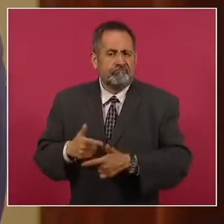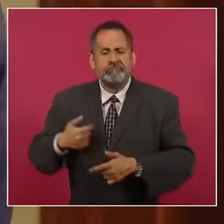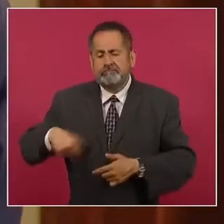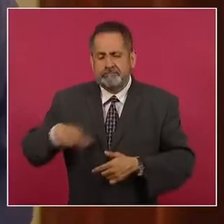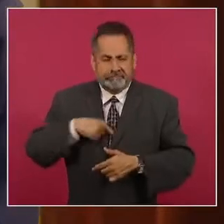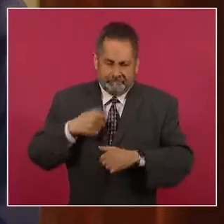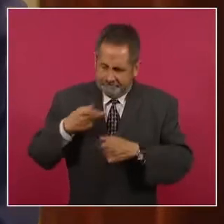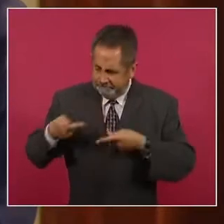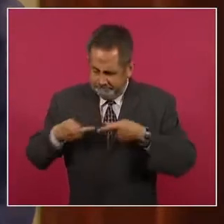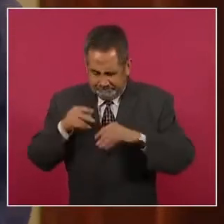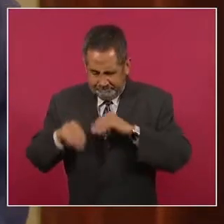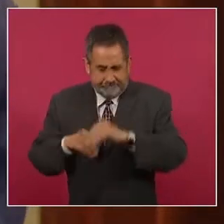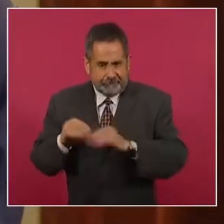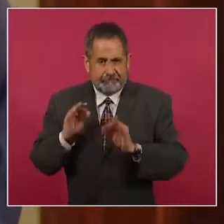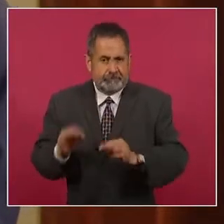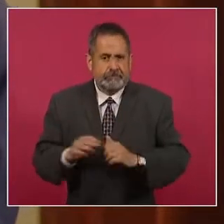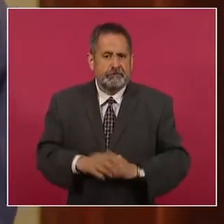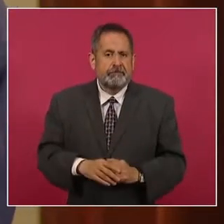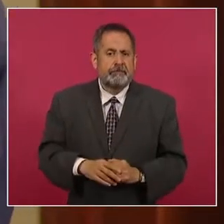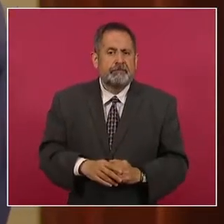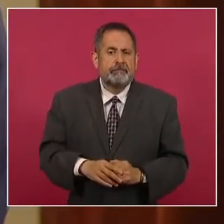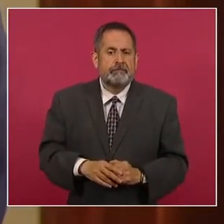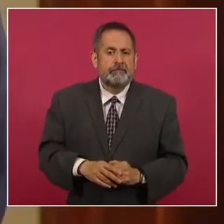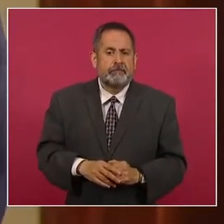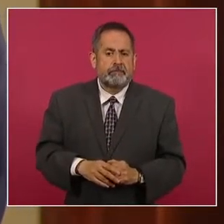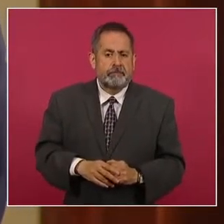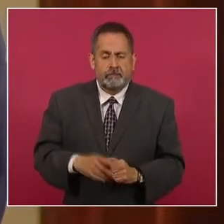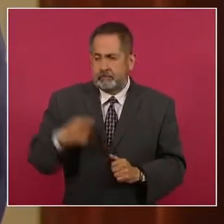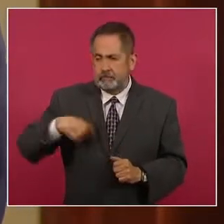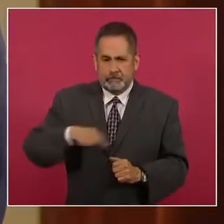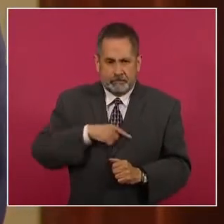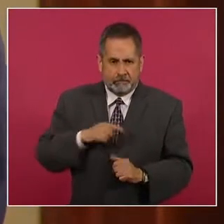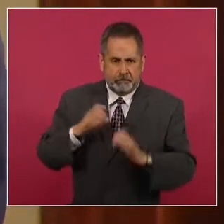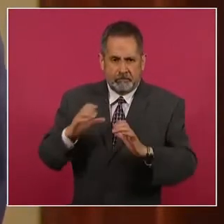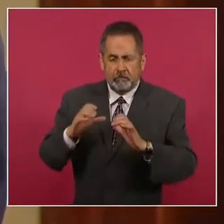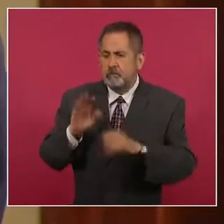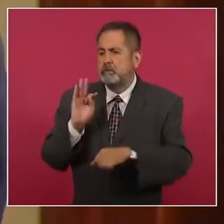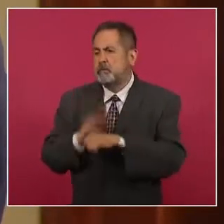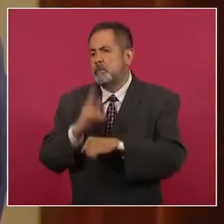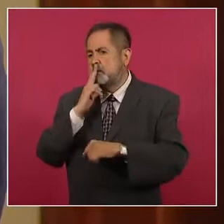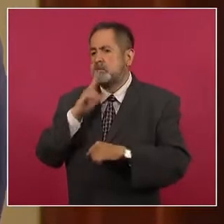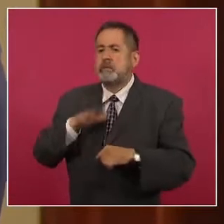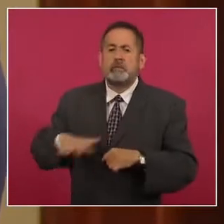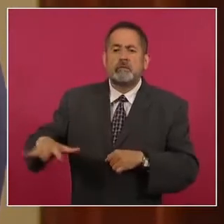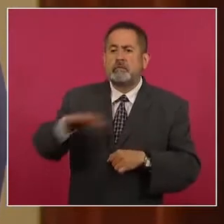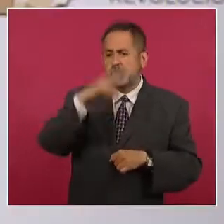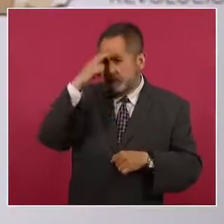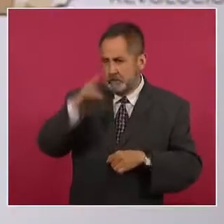y se cuidó al pueblo de México